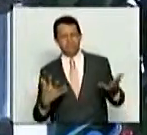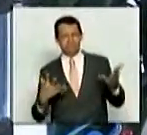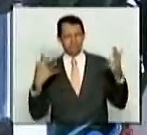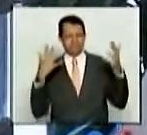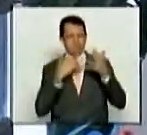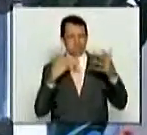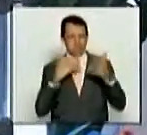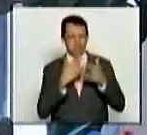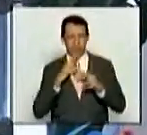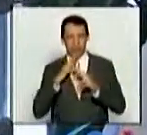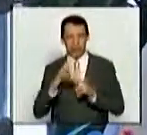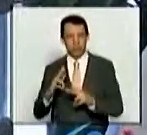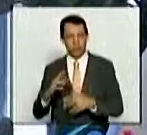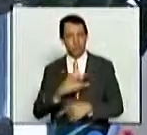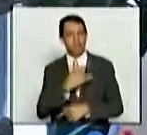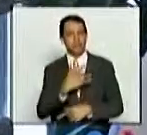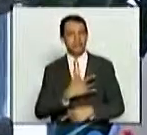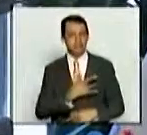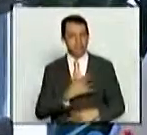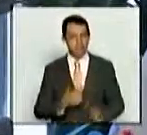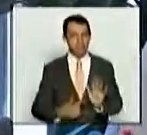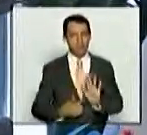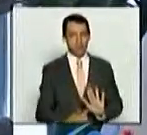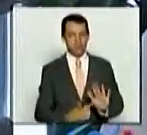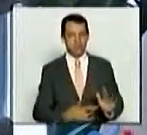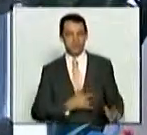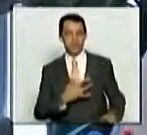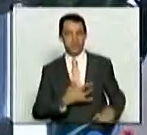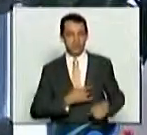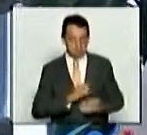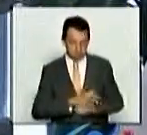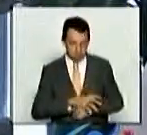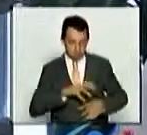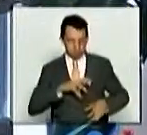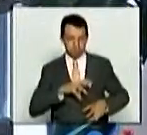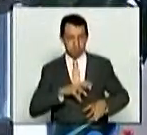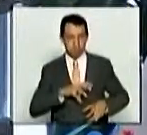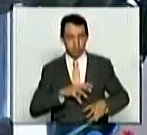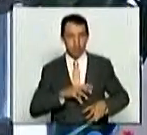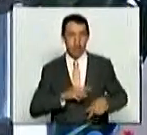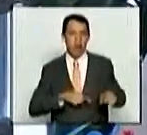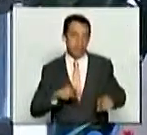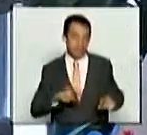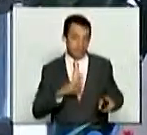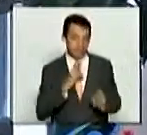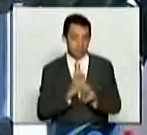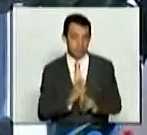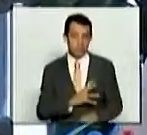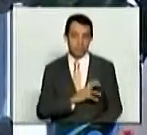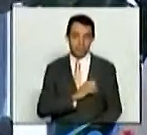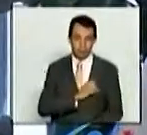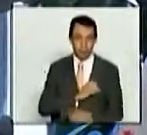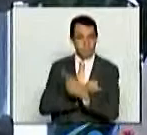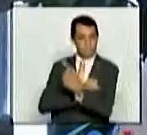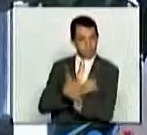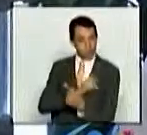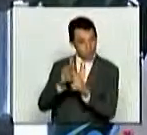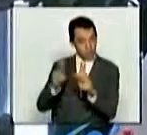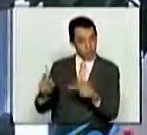como respuesta de nuestro organismo ante la inflamación. Es triste ver cómo muchos pacientes nos